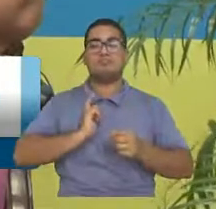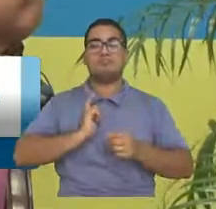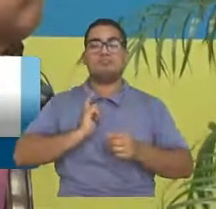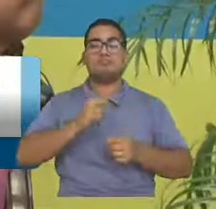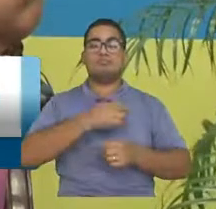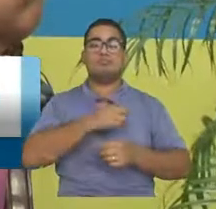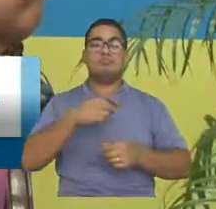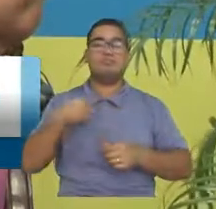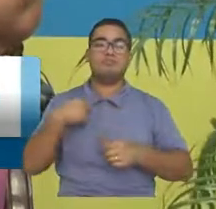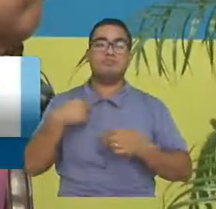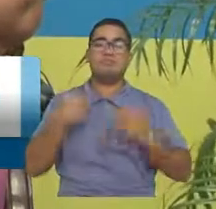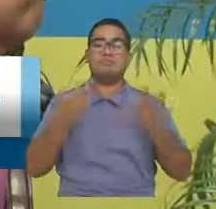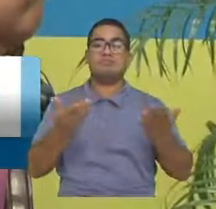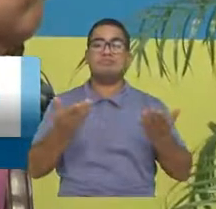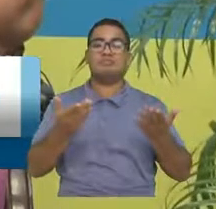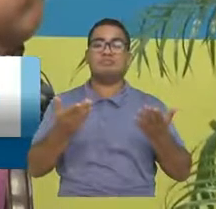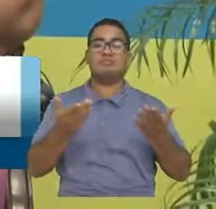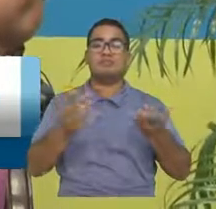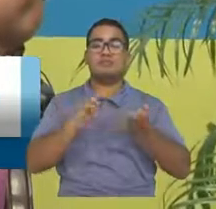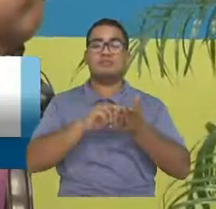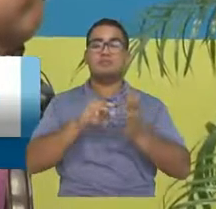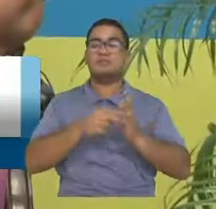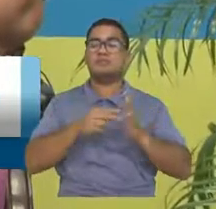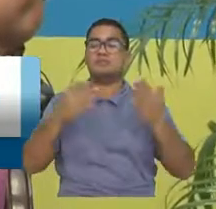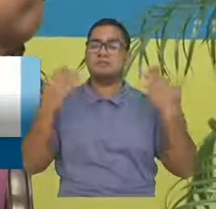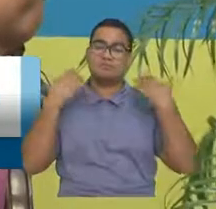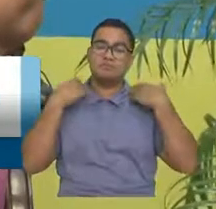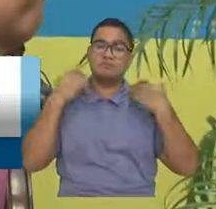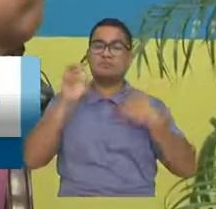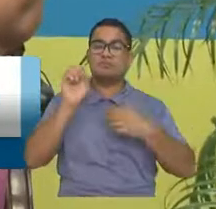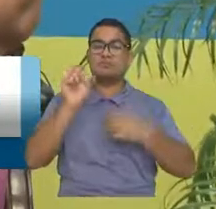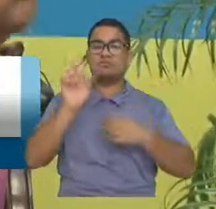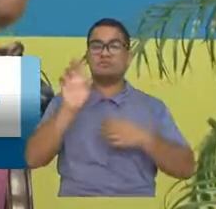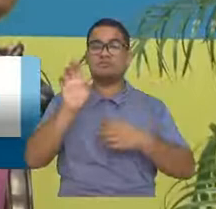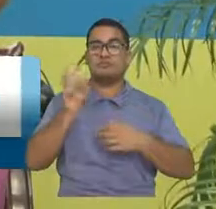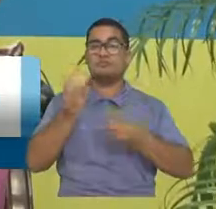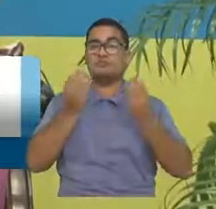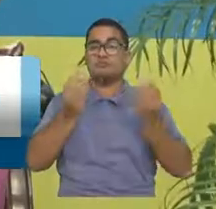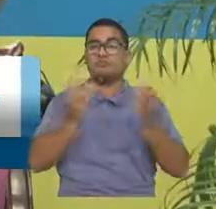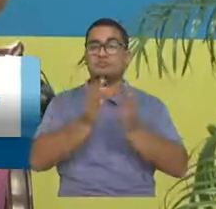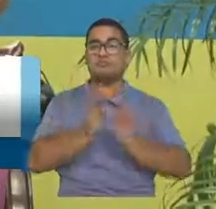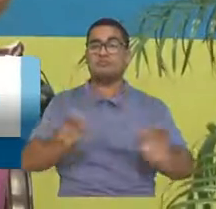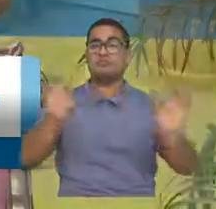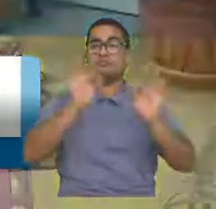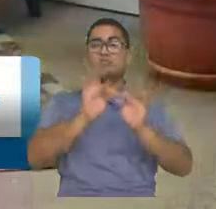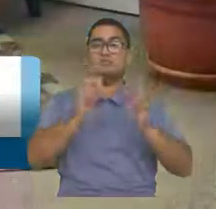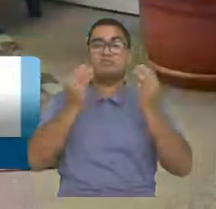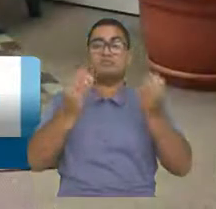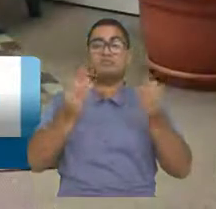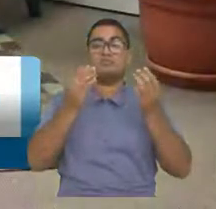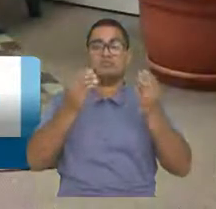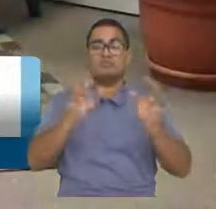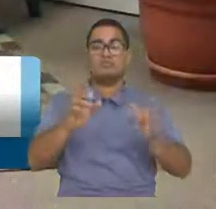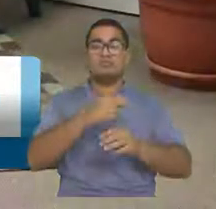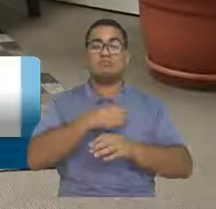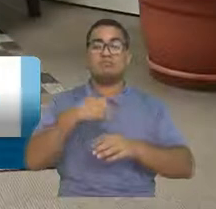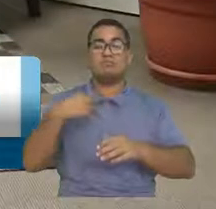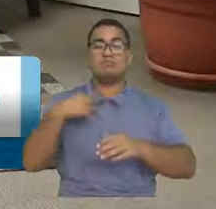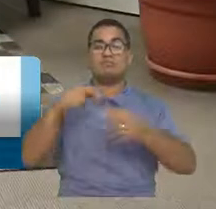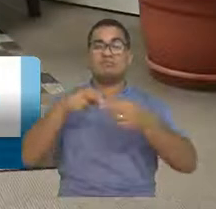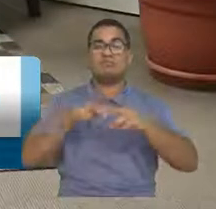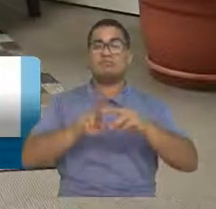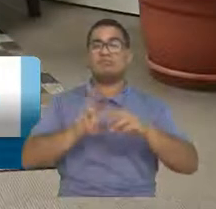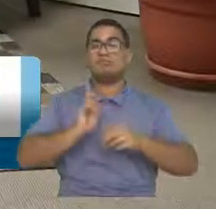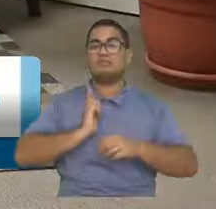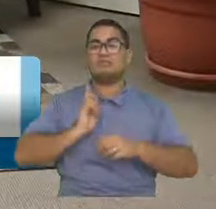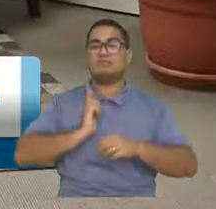hago, me baja el estrés también. Ok, muy interesante, tantas cosas que hacer. Ahora con los parques que tenemos aquí, yo creo